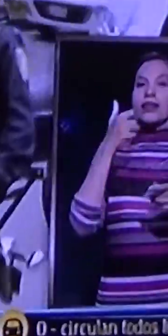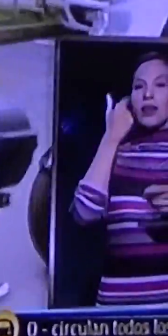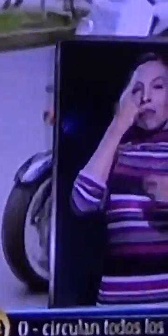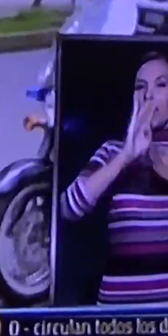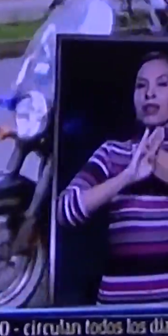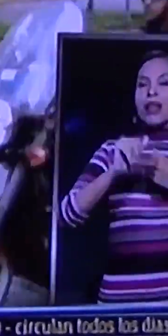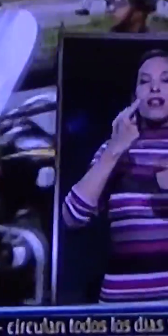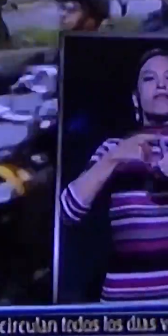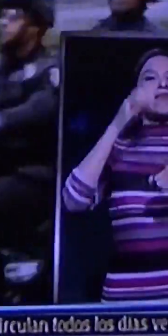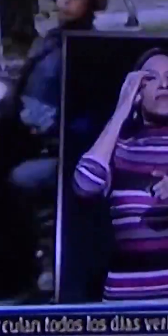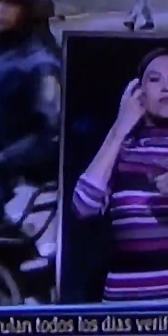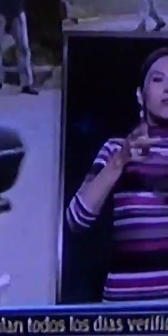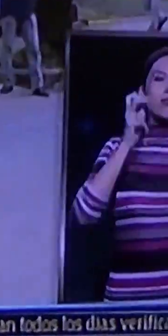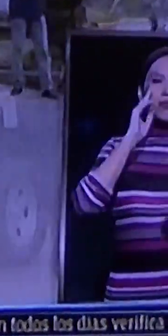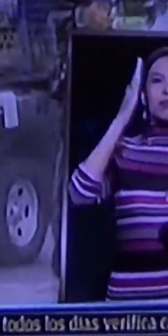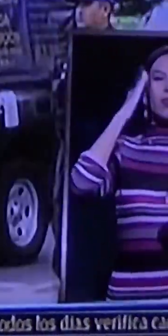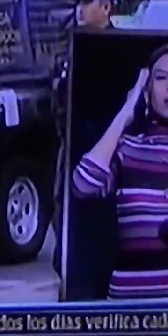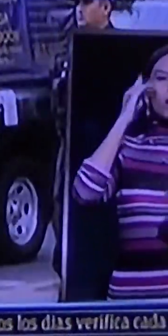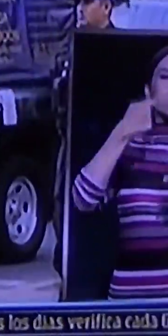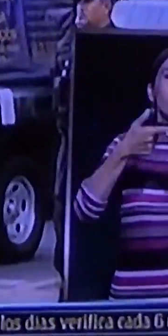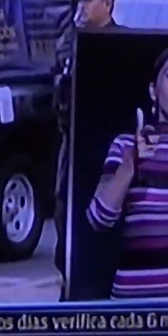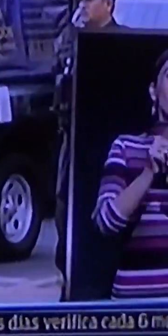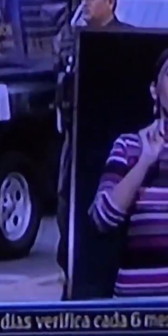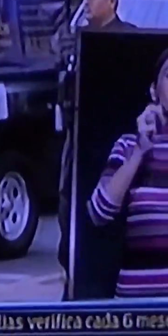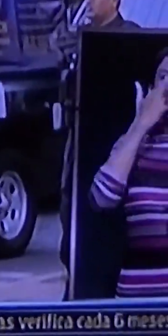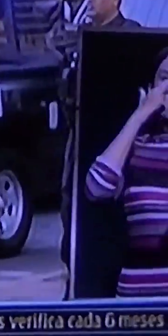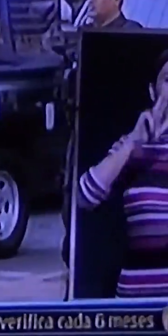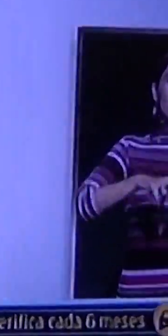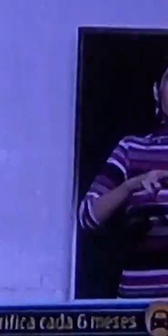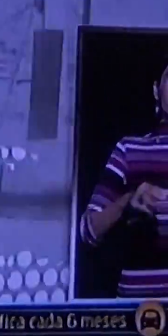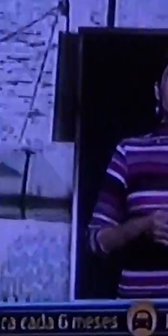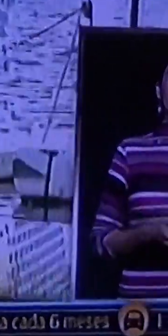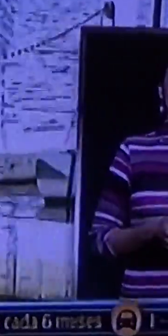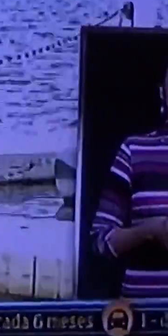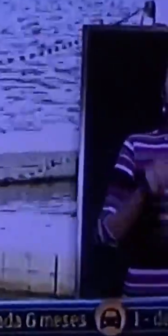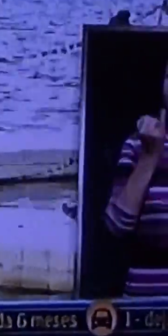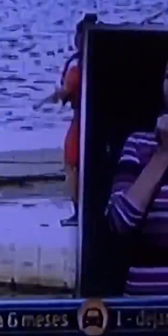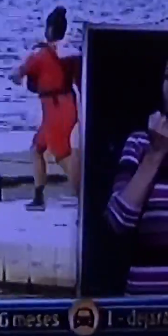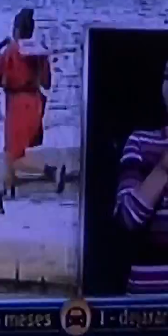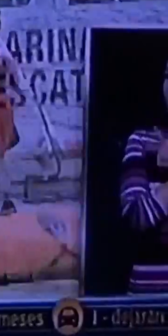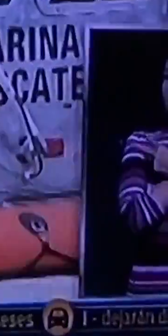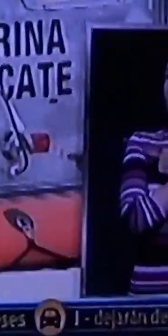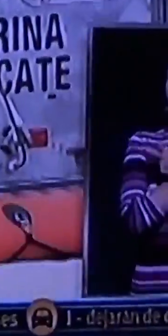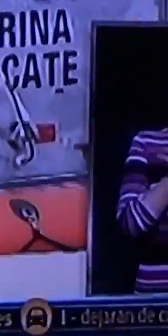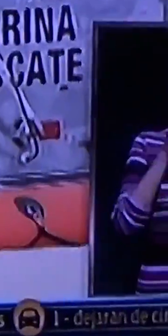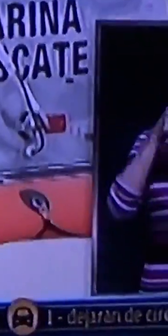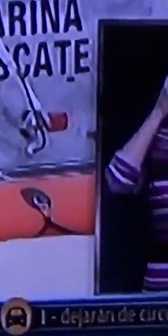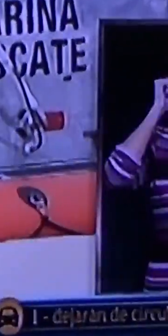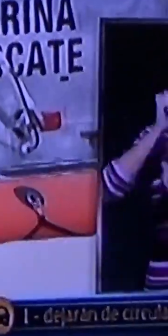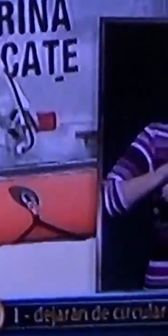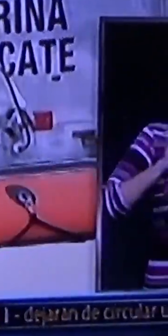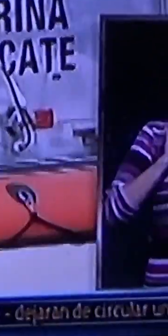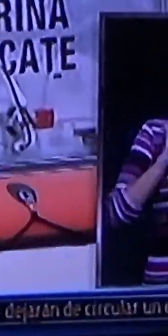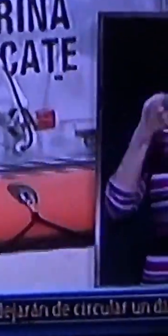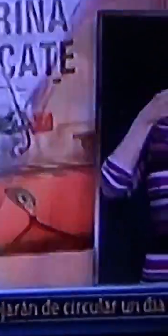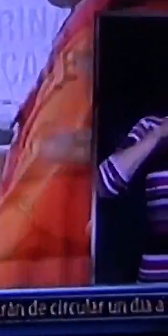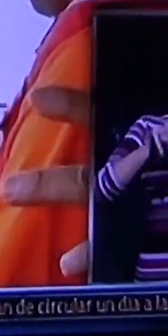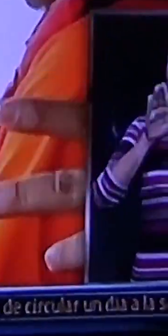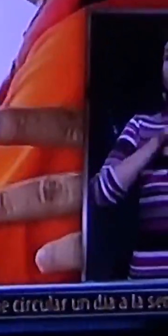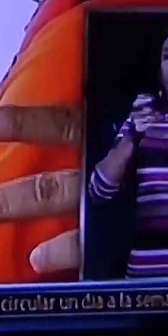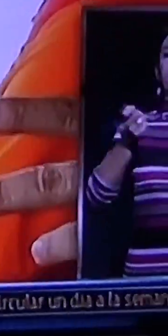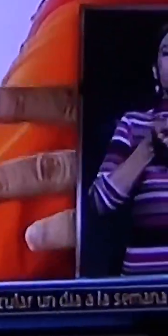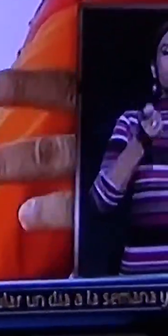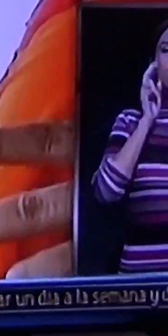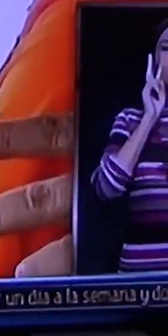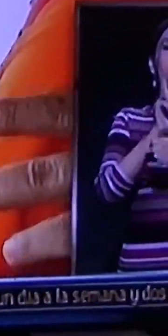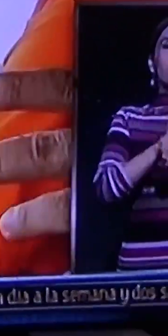de prevenir delitos y detectar a bandas organizadas de ladrones. También por las vacaciones, la Marina Armada de México puso en marcha sus